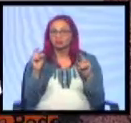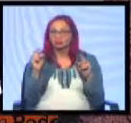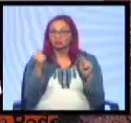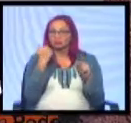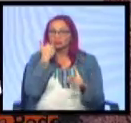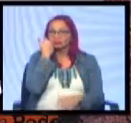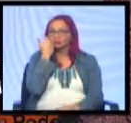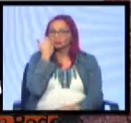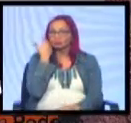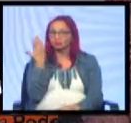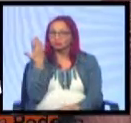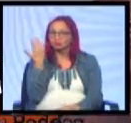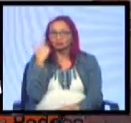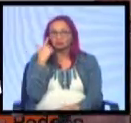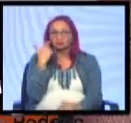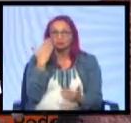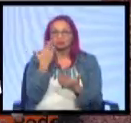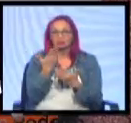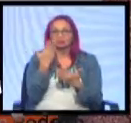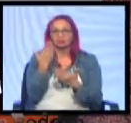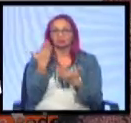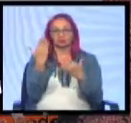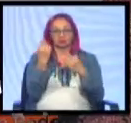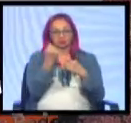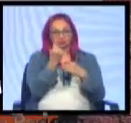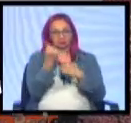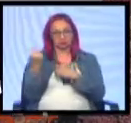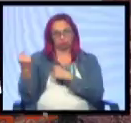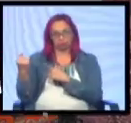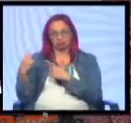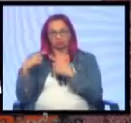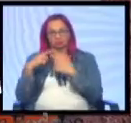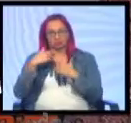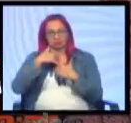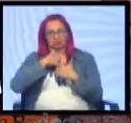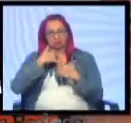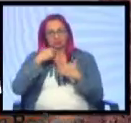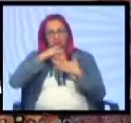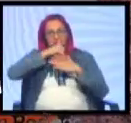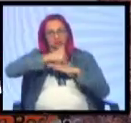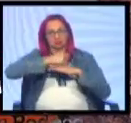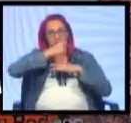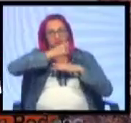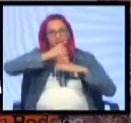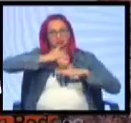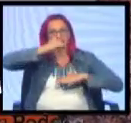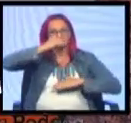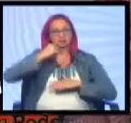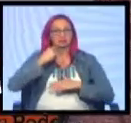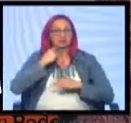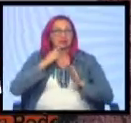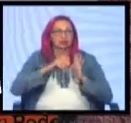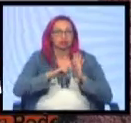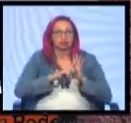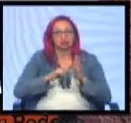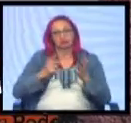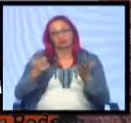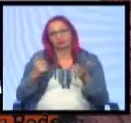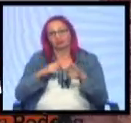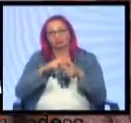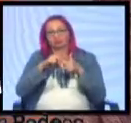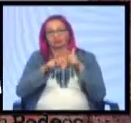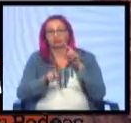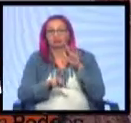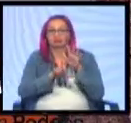fácil poder subir las comisiones, tendríamos que ponerle un precio más alto a la lotería. Eso